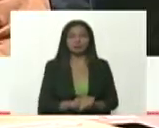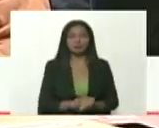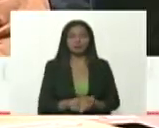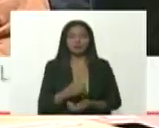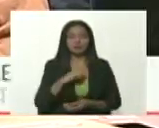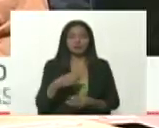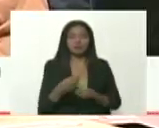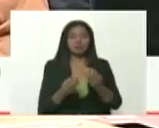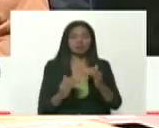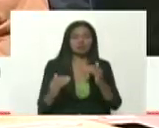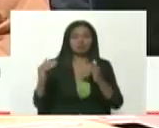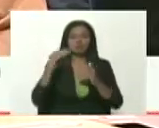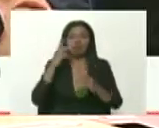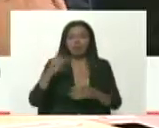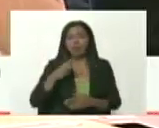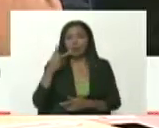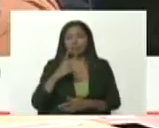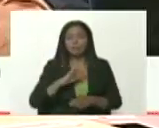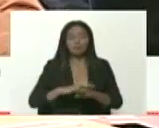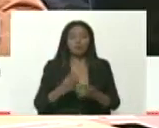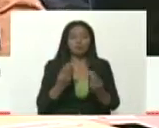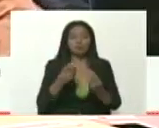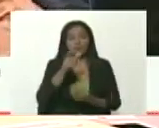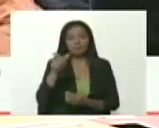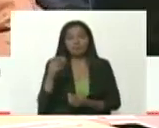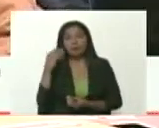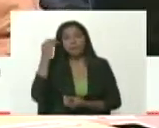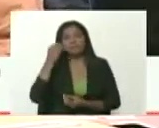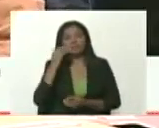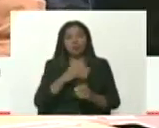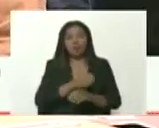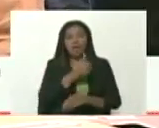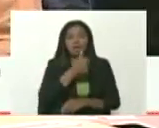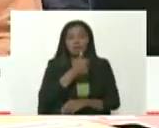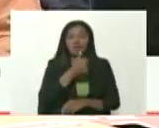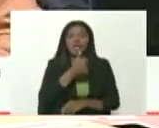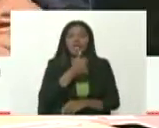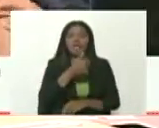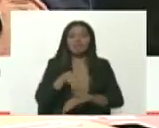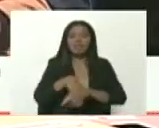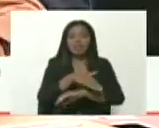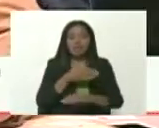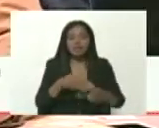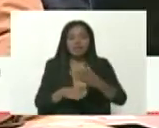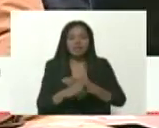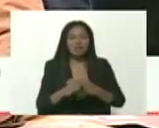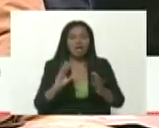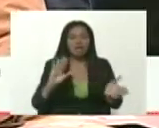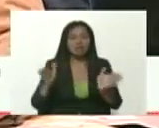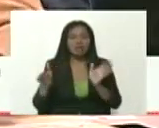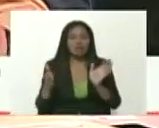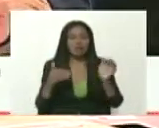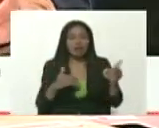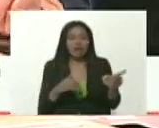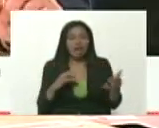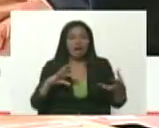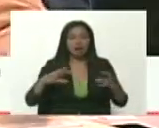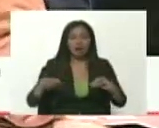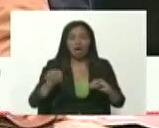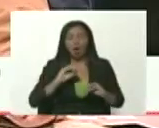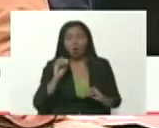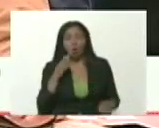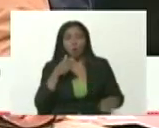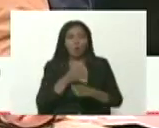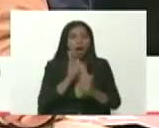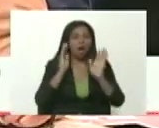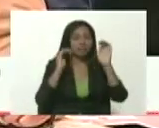estamos enalteciendo la política, porque mucha gente pensaba que un jefe de calle es solamente para llevar una caja clap o atender un